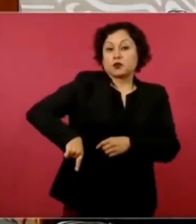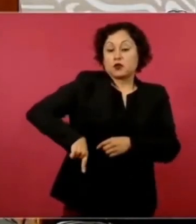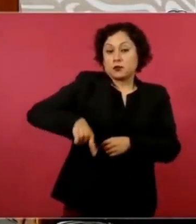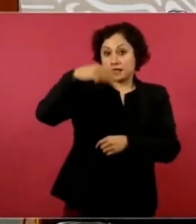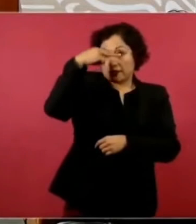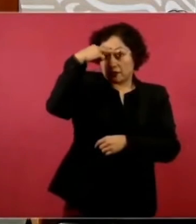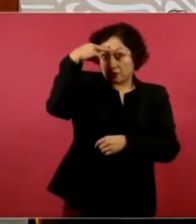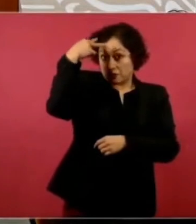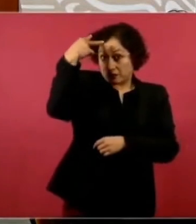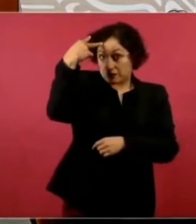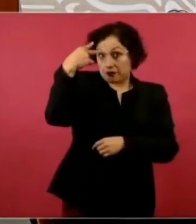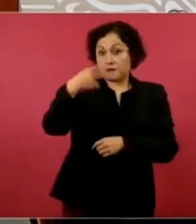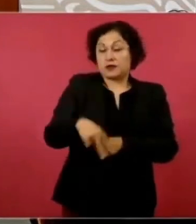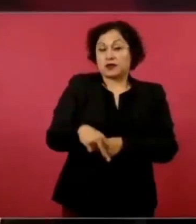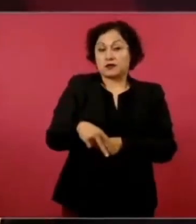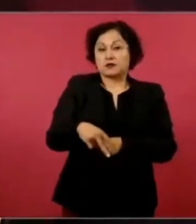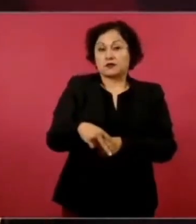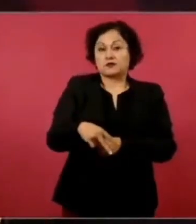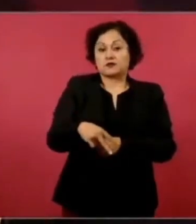asumió,